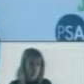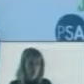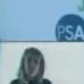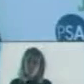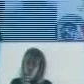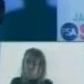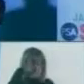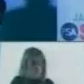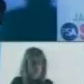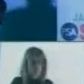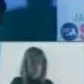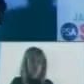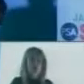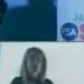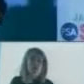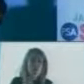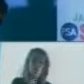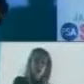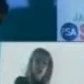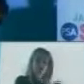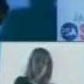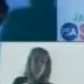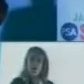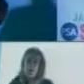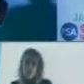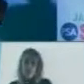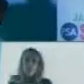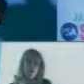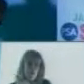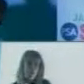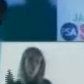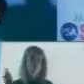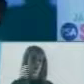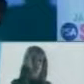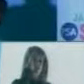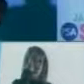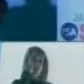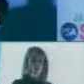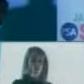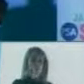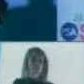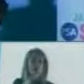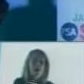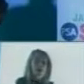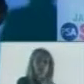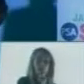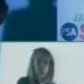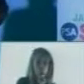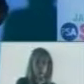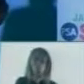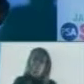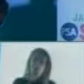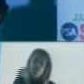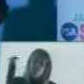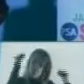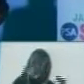una realidad. Y tenemos que estar preparados para ese futuro. Y para estar preparados para ese futuro hay que estar en el